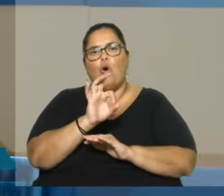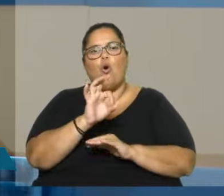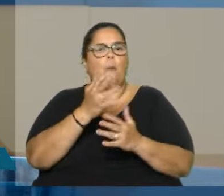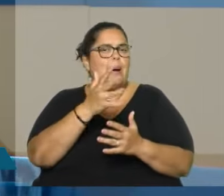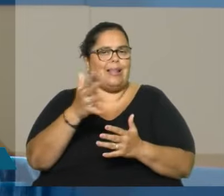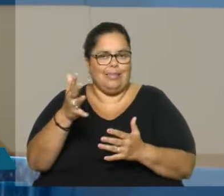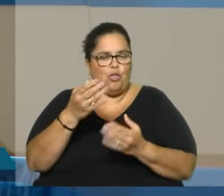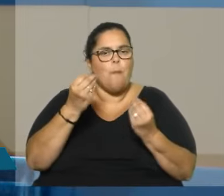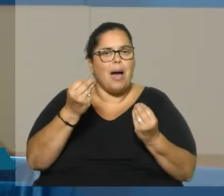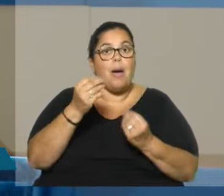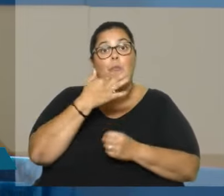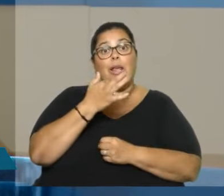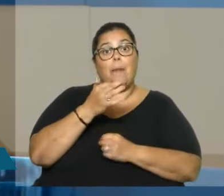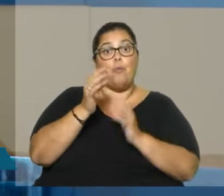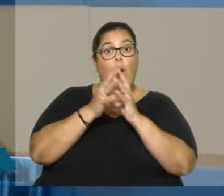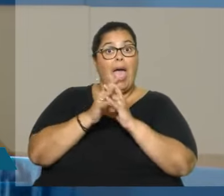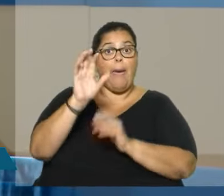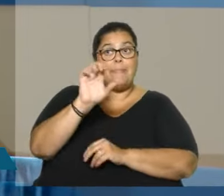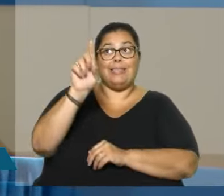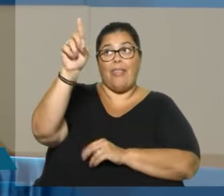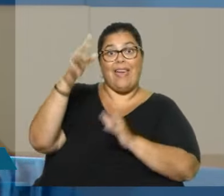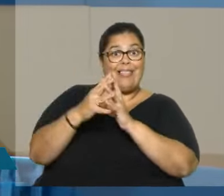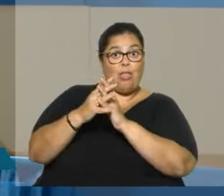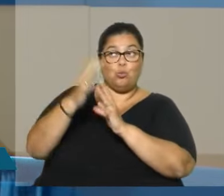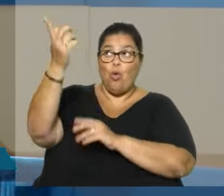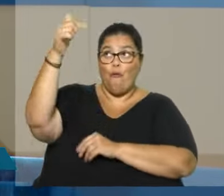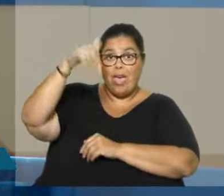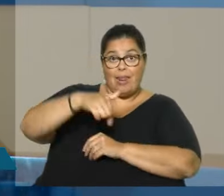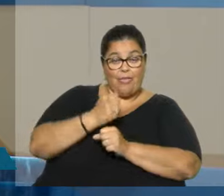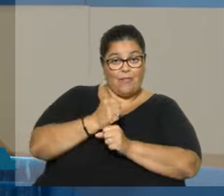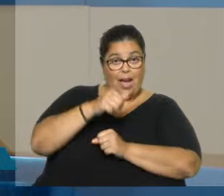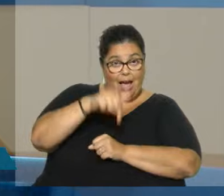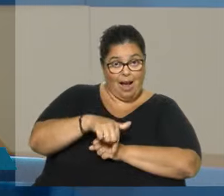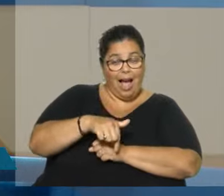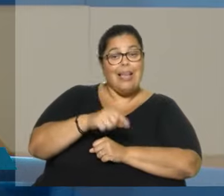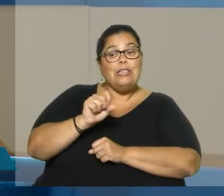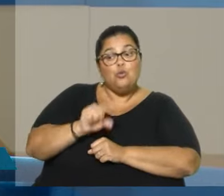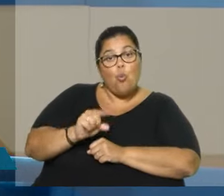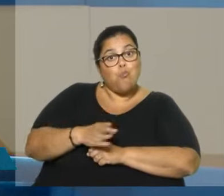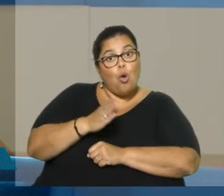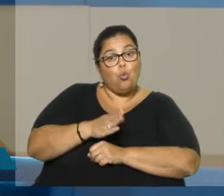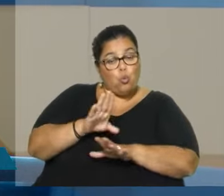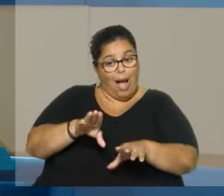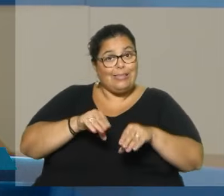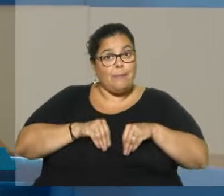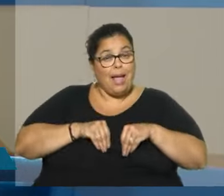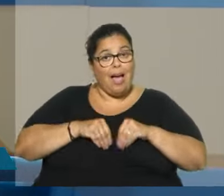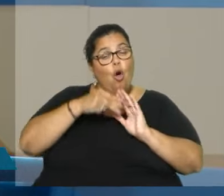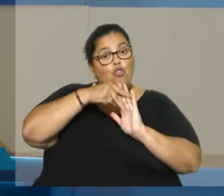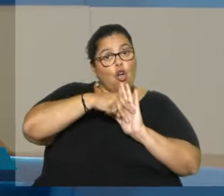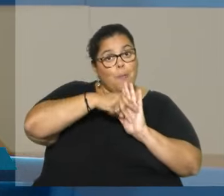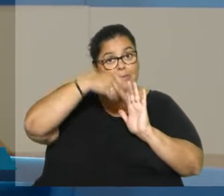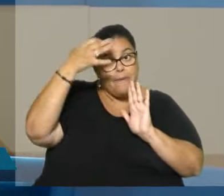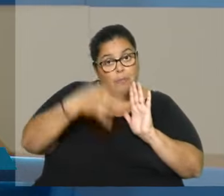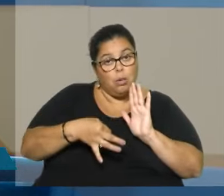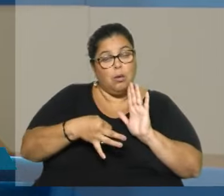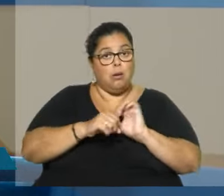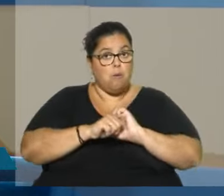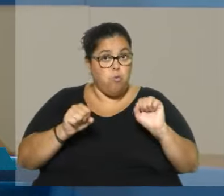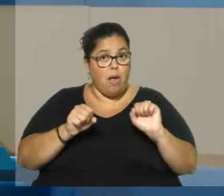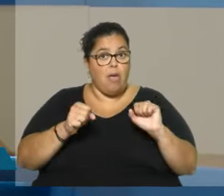puedan trabajar acá y después sus productos sean aceptados y tengan las normativas este que que permita